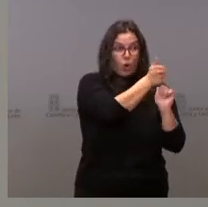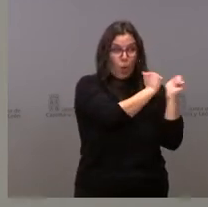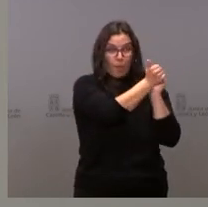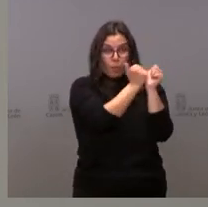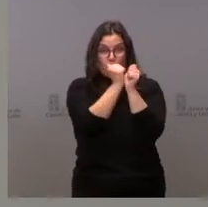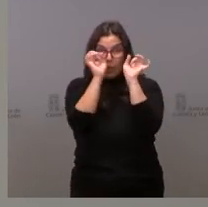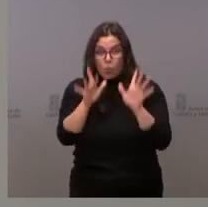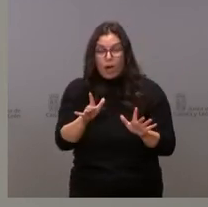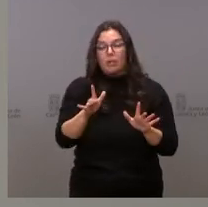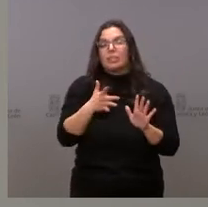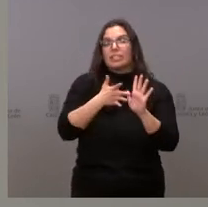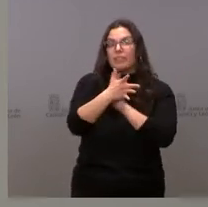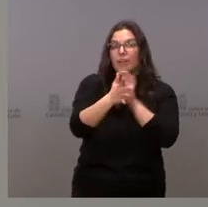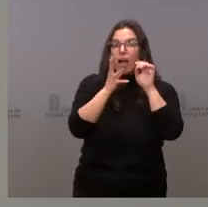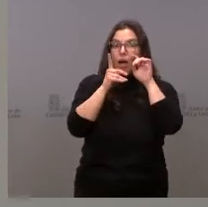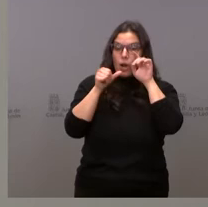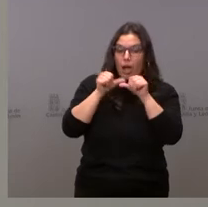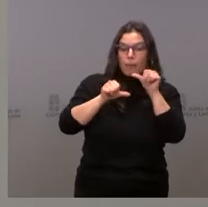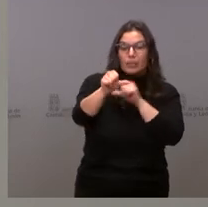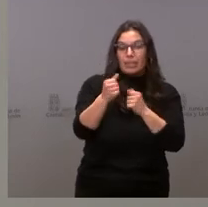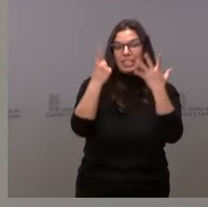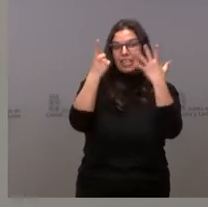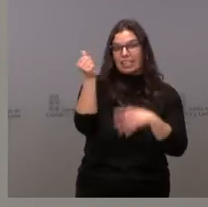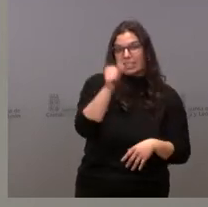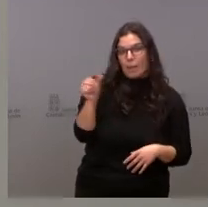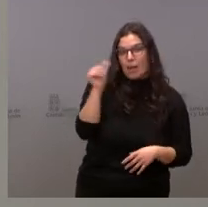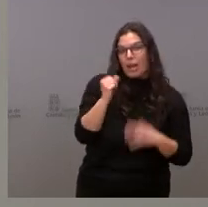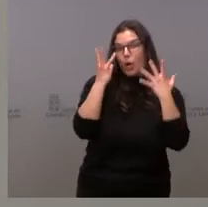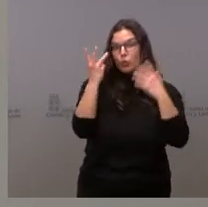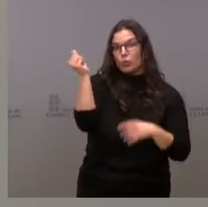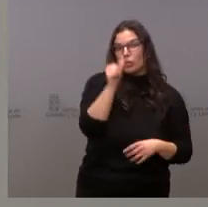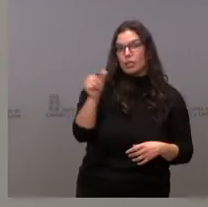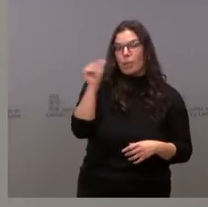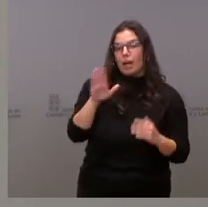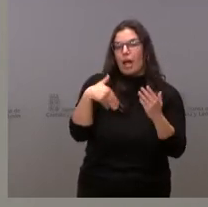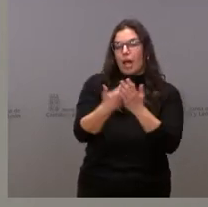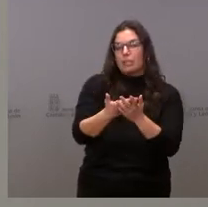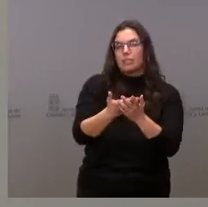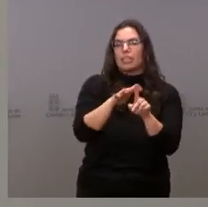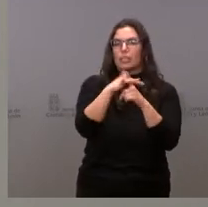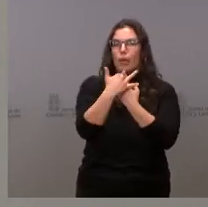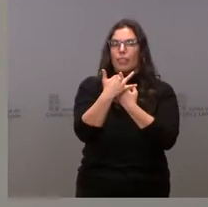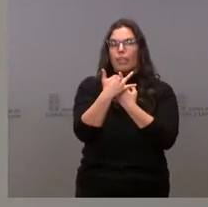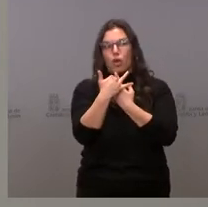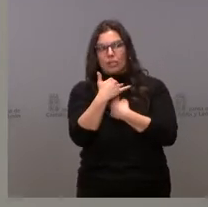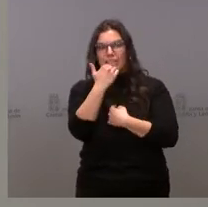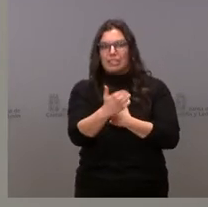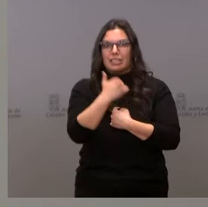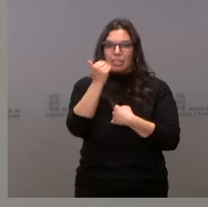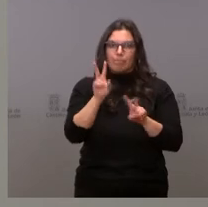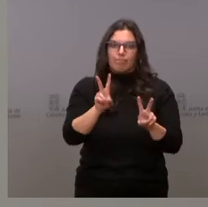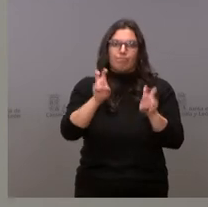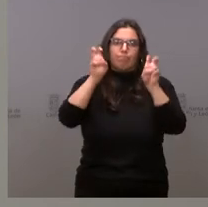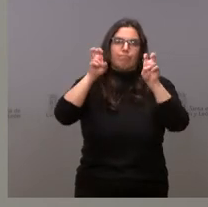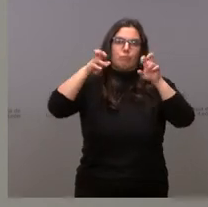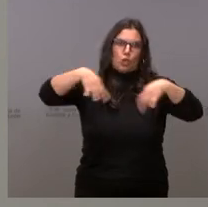hacerle hablar de un escenario de entre seis y ocho semanas para alcanzar una situación más próxima a lo que se entendemos